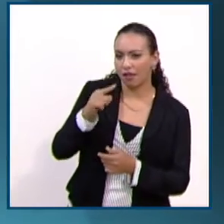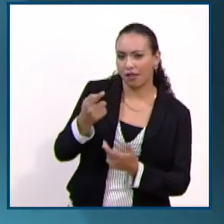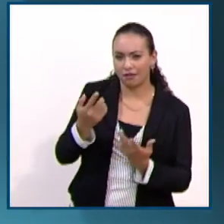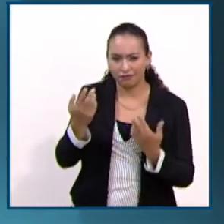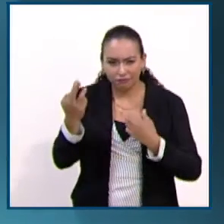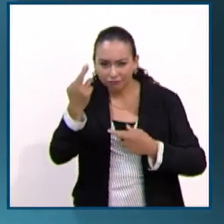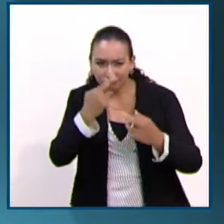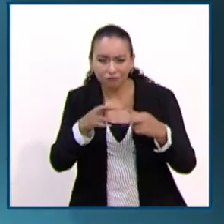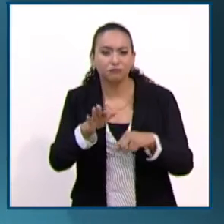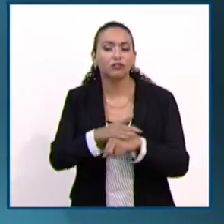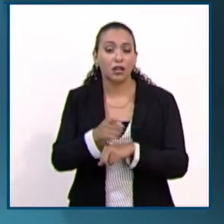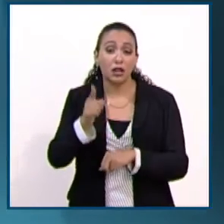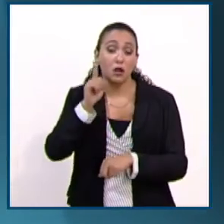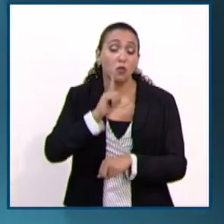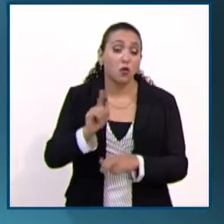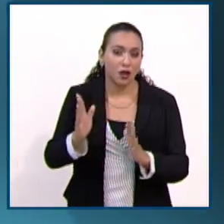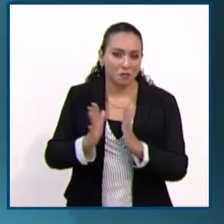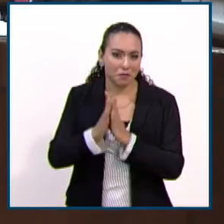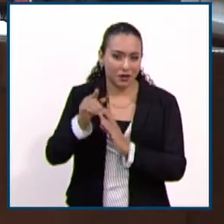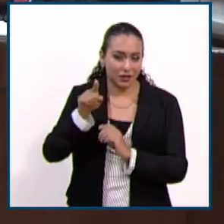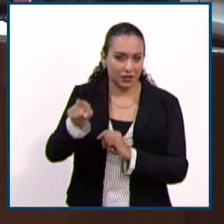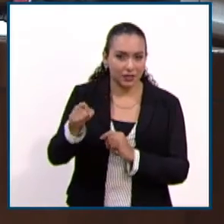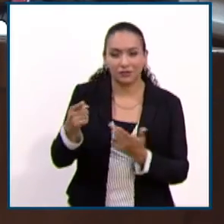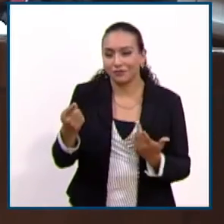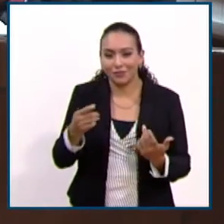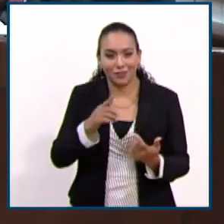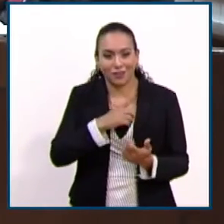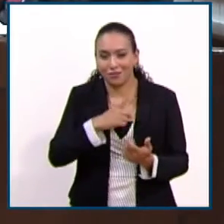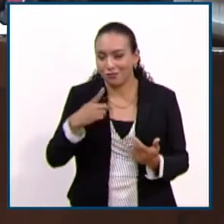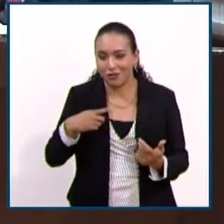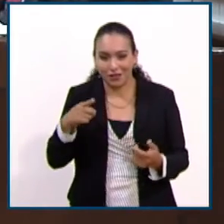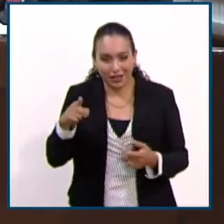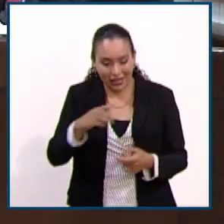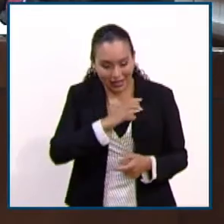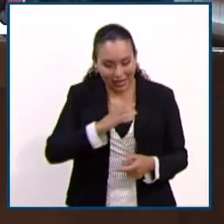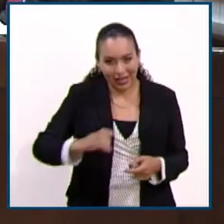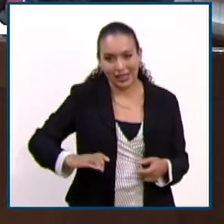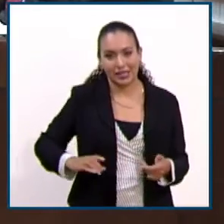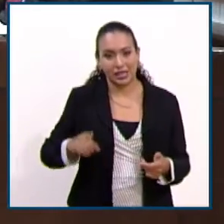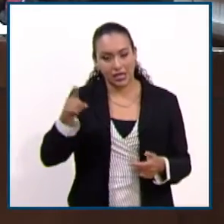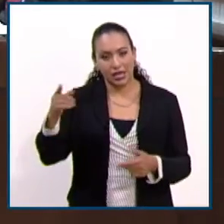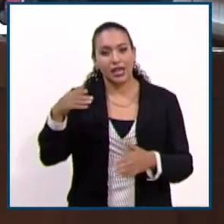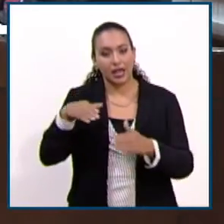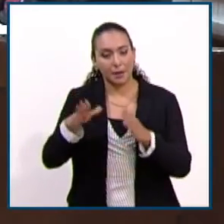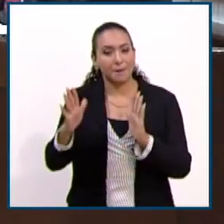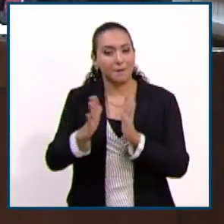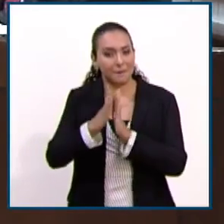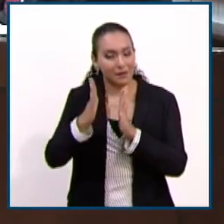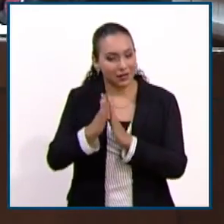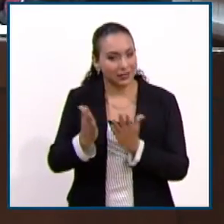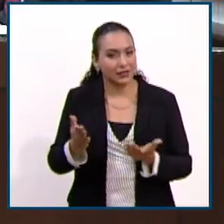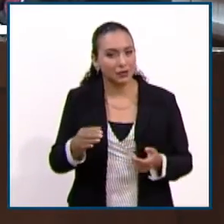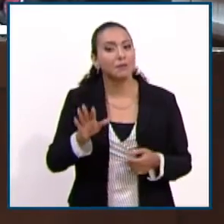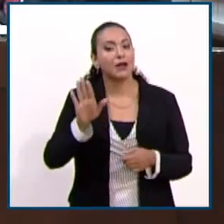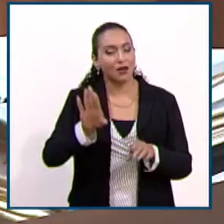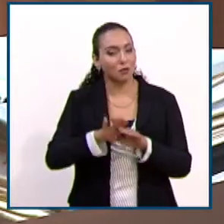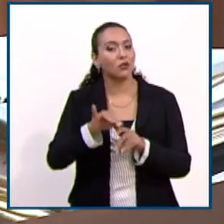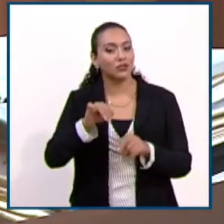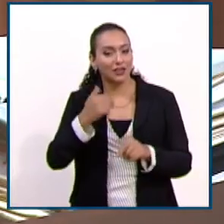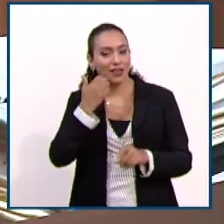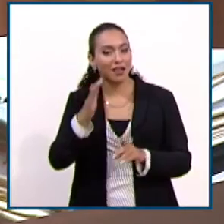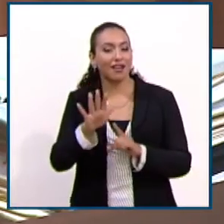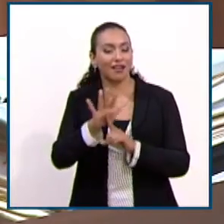pues su participación en dicho programa es incompatible con su calidad de candidata, ya que su participación reiterada en dicho